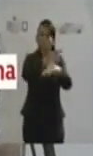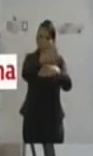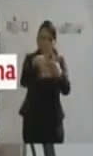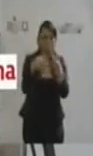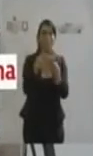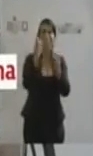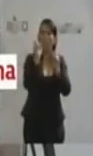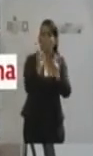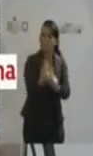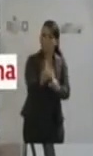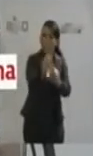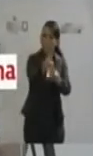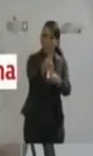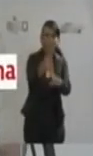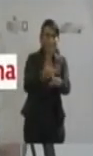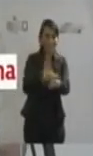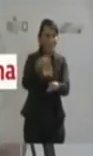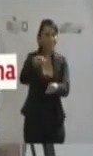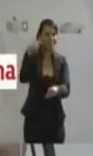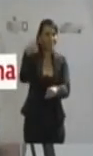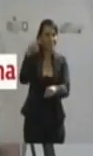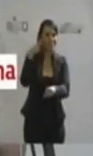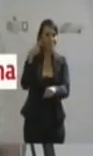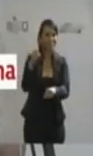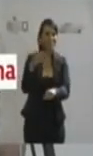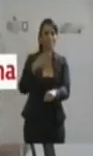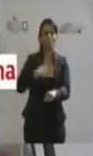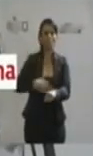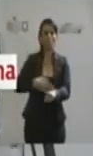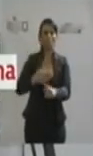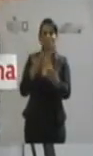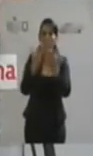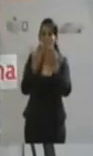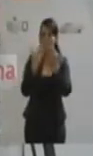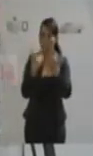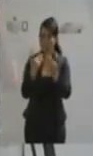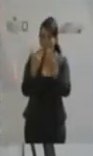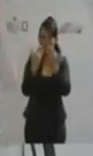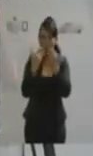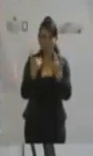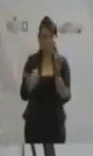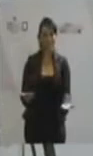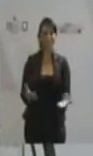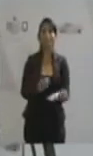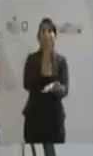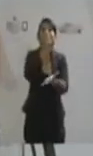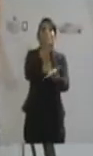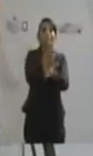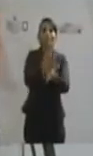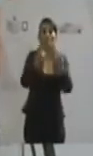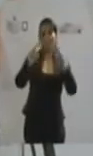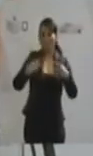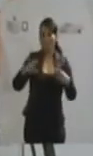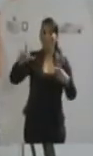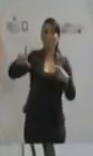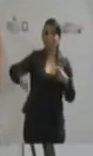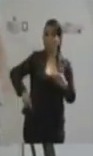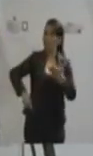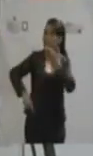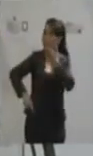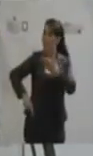que en éste querétaro no hay justicia más que las frases de los gobernantes de que vamos muy bien